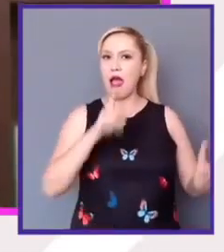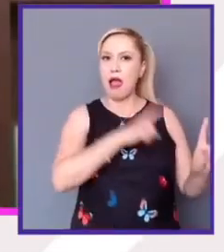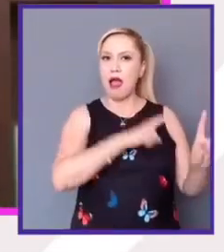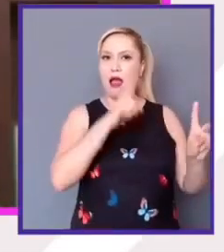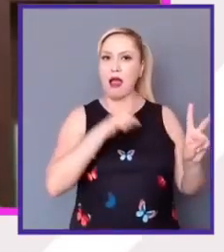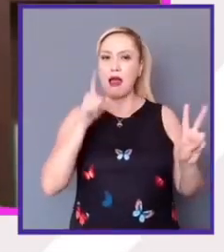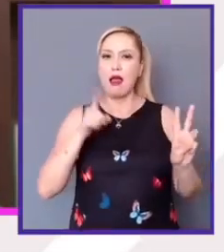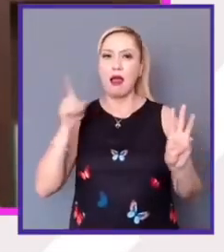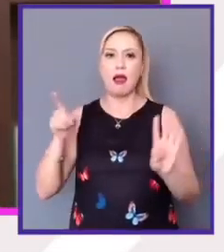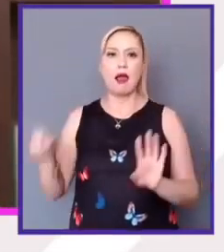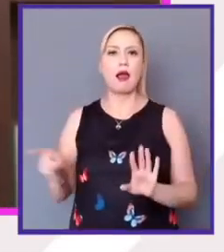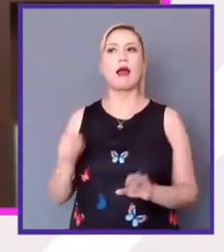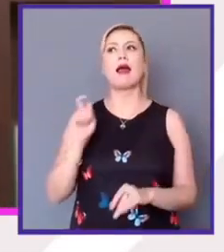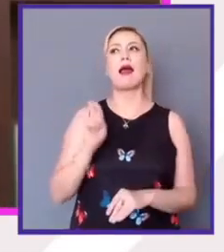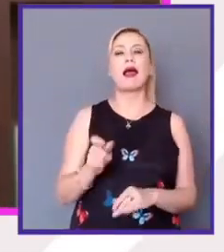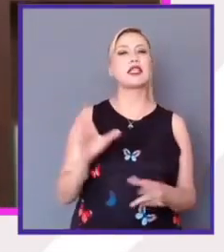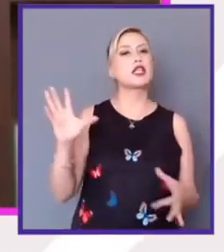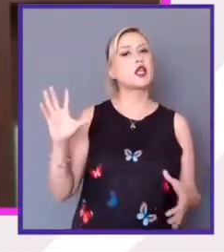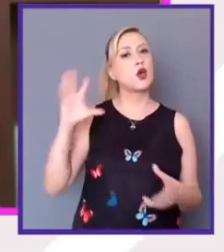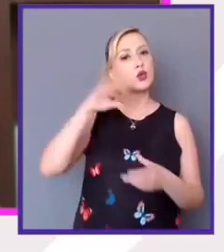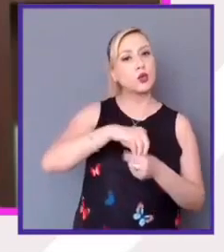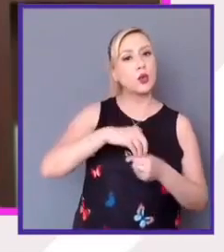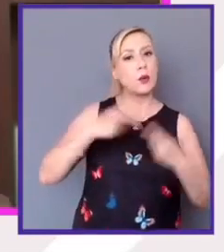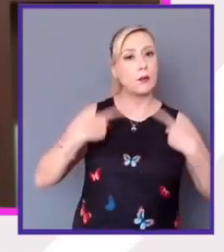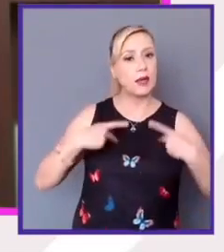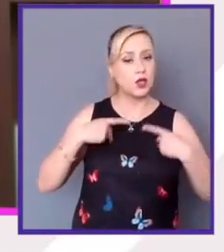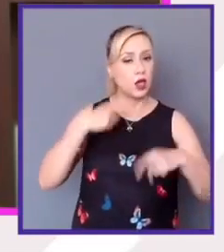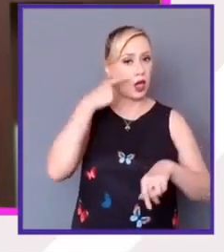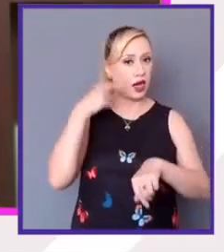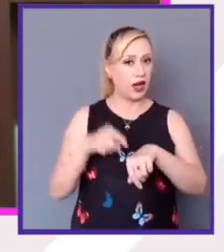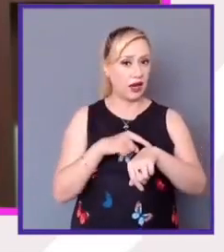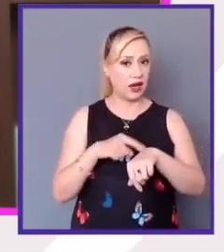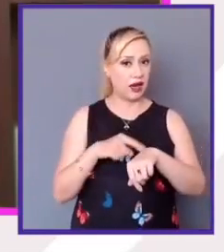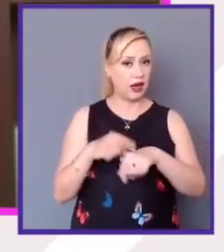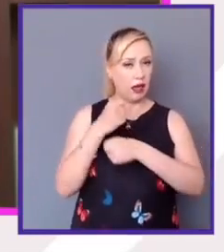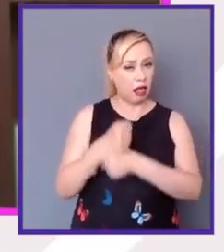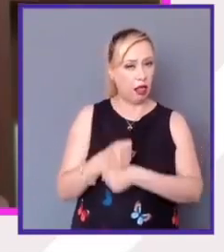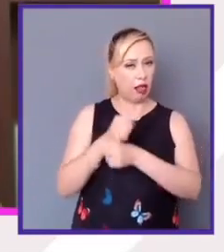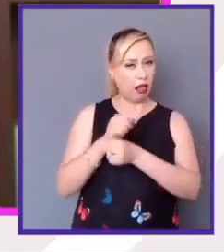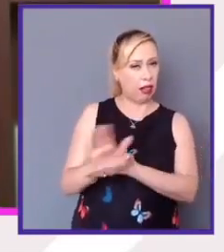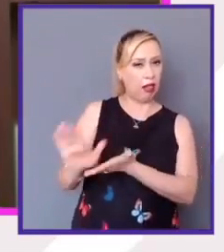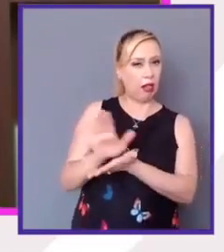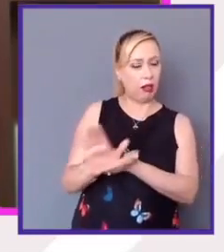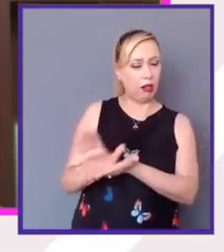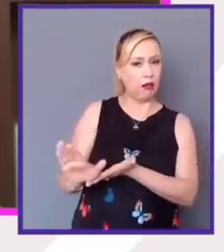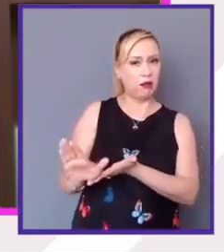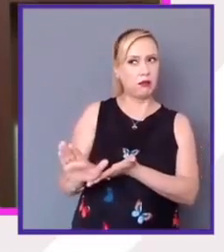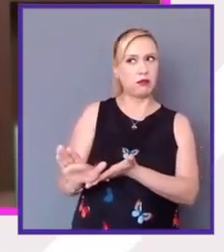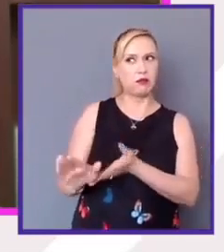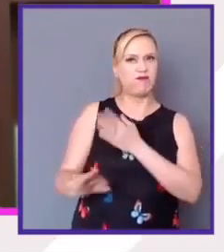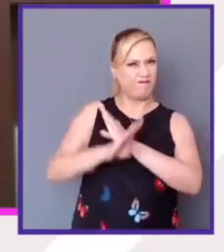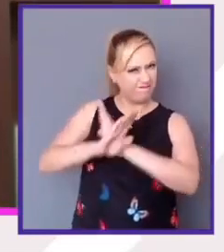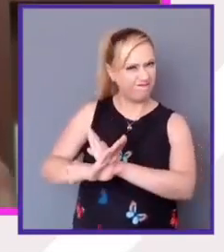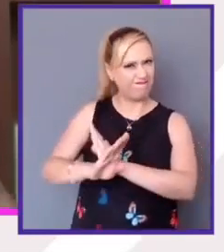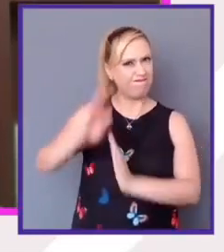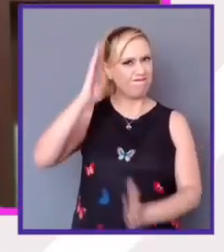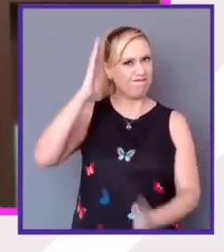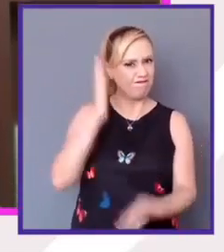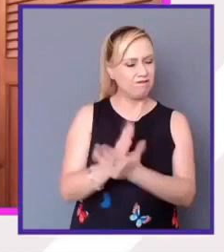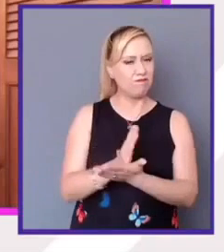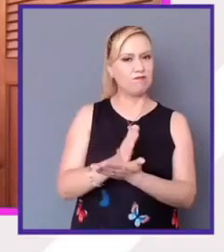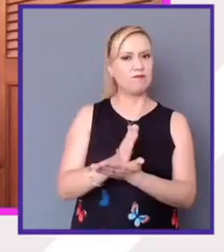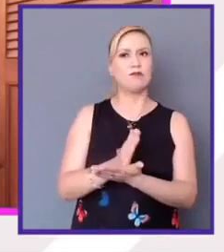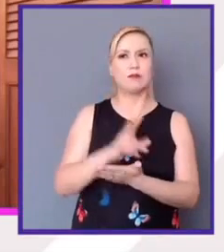tiempo, que la inclusión de personas racializadas y las estrategias antirracistas y de reconocer nuestros